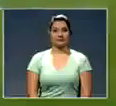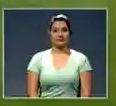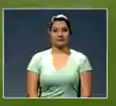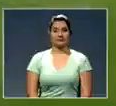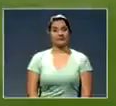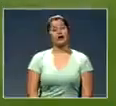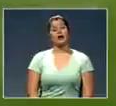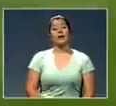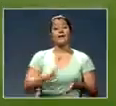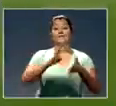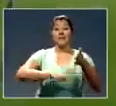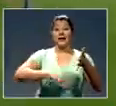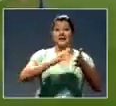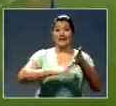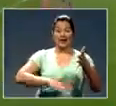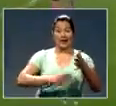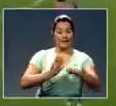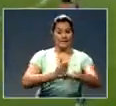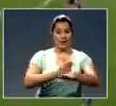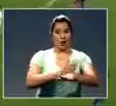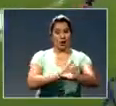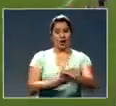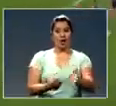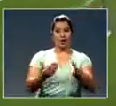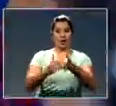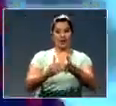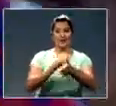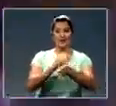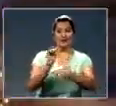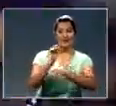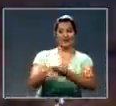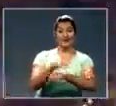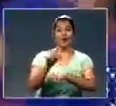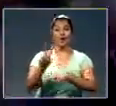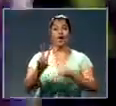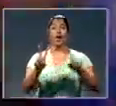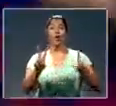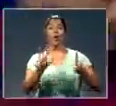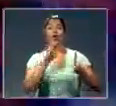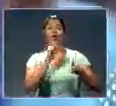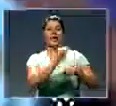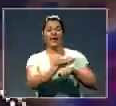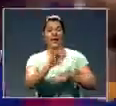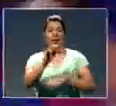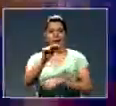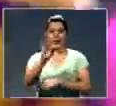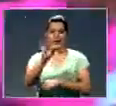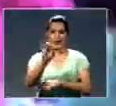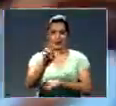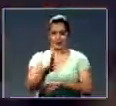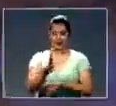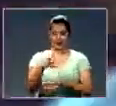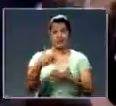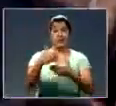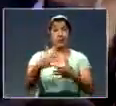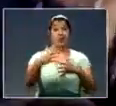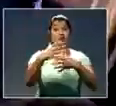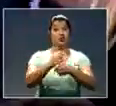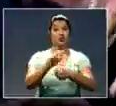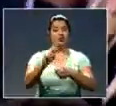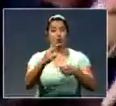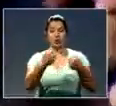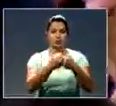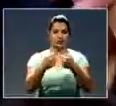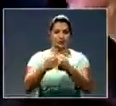El Barcelona remonta en el Camp Nou y vence 2-1 al Inter. El resumen de la segunda jornada